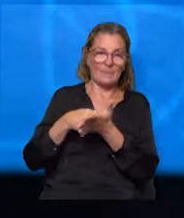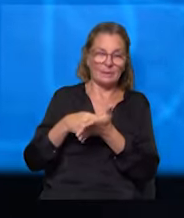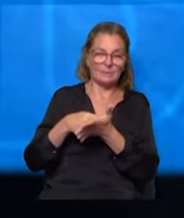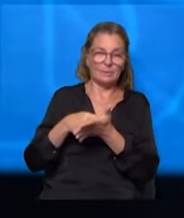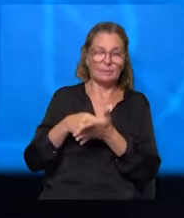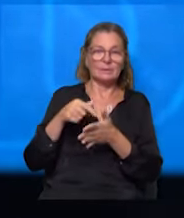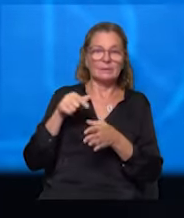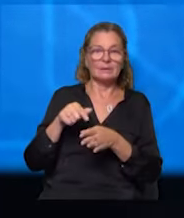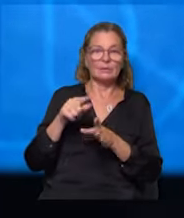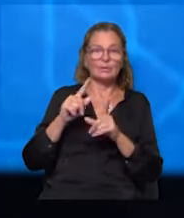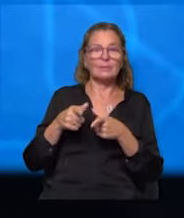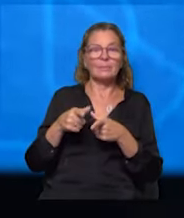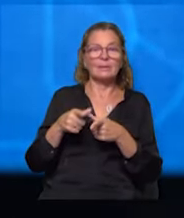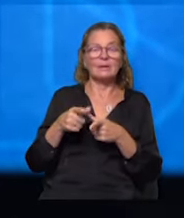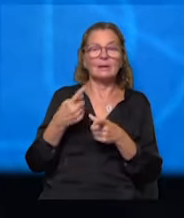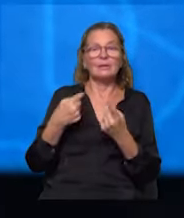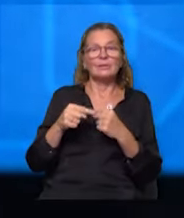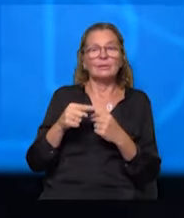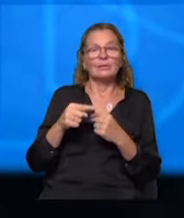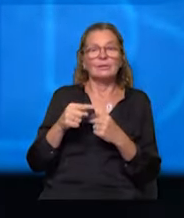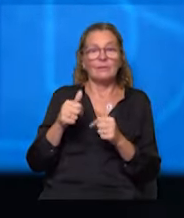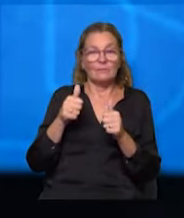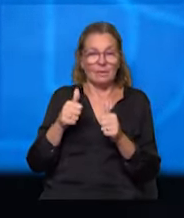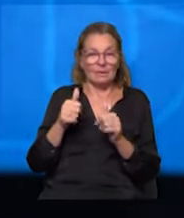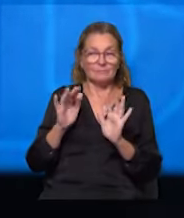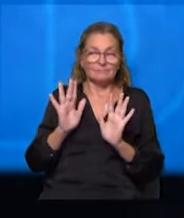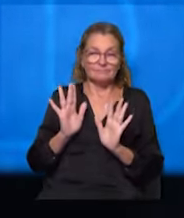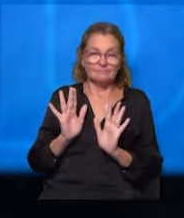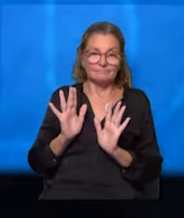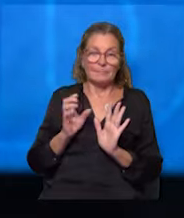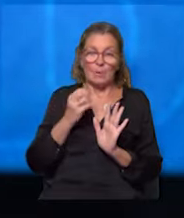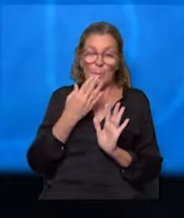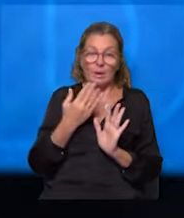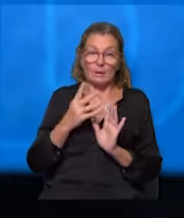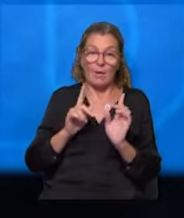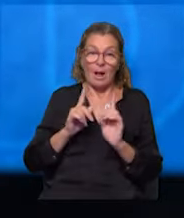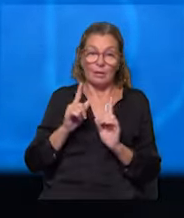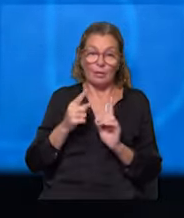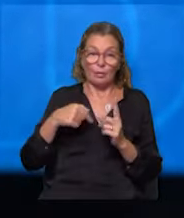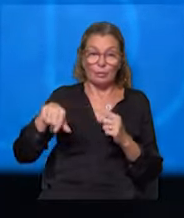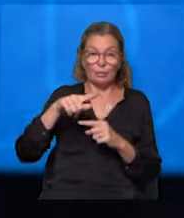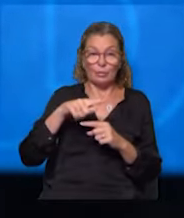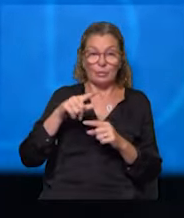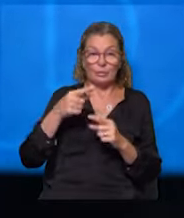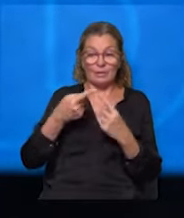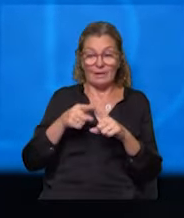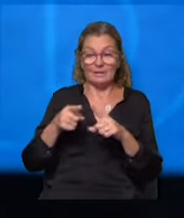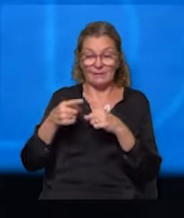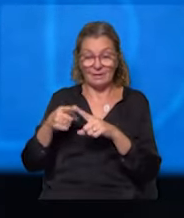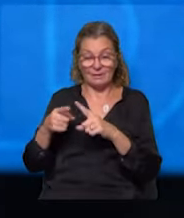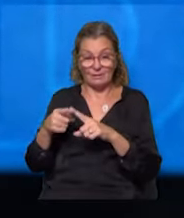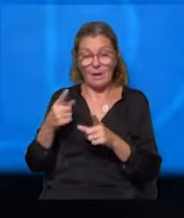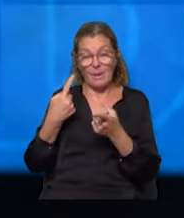que tenemos también verdad Entonces bien este buena noticia con todas esas salvedades